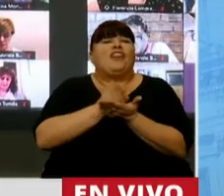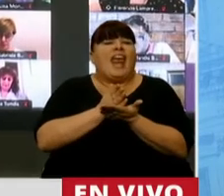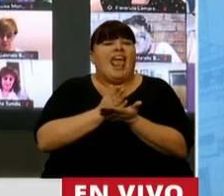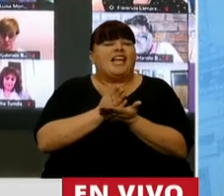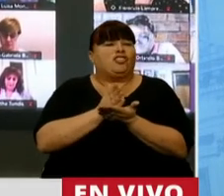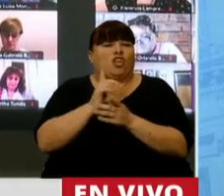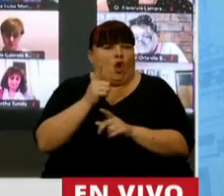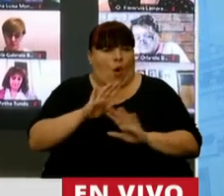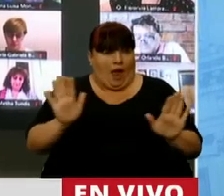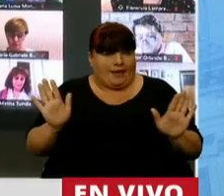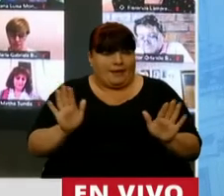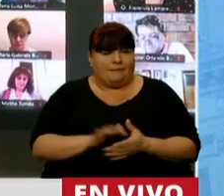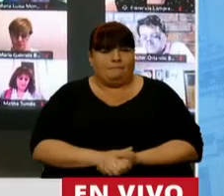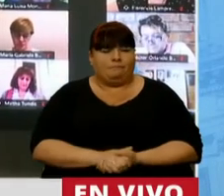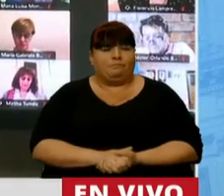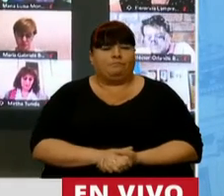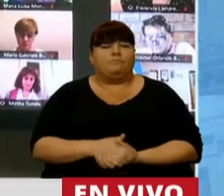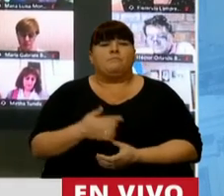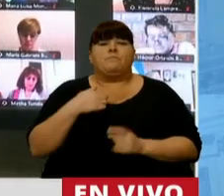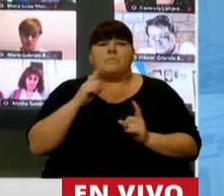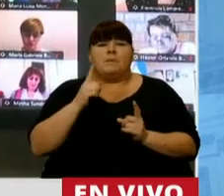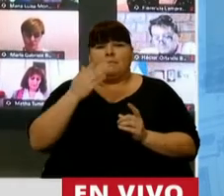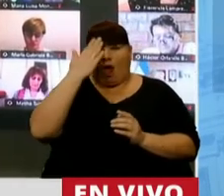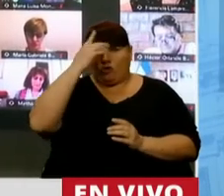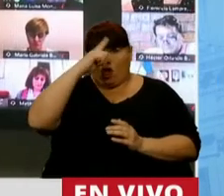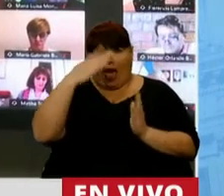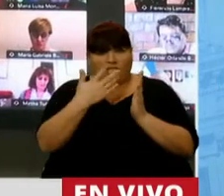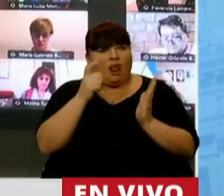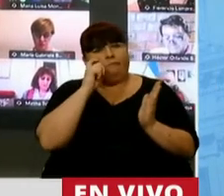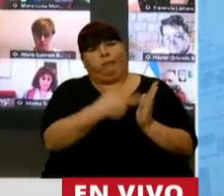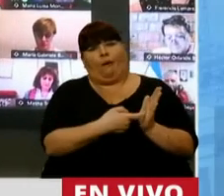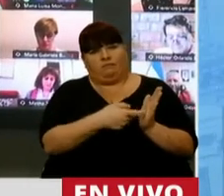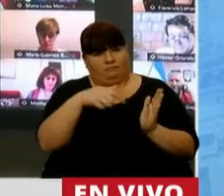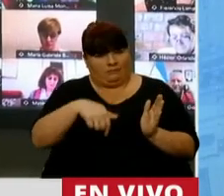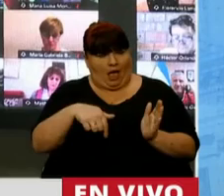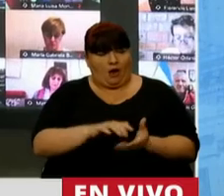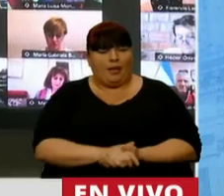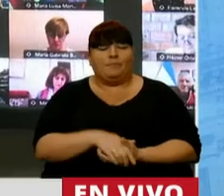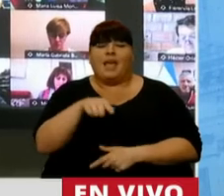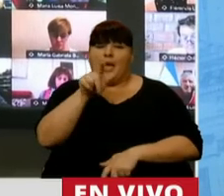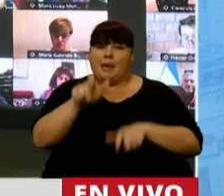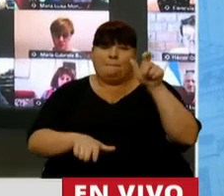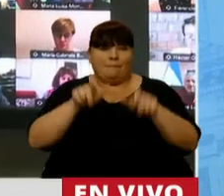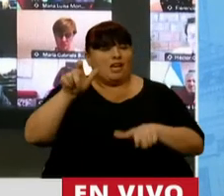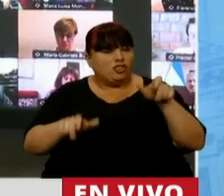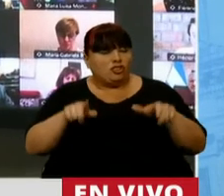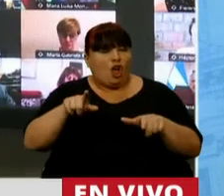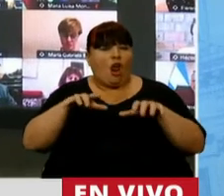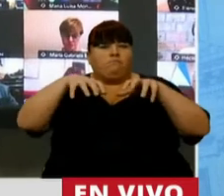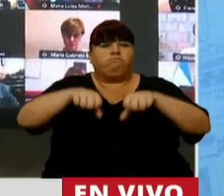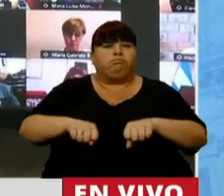encuentra quebrado, nuestra propia Constitución está vulnerada. Estas personas que